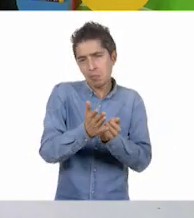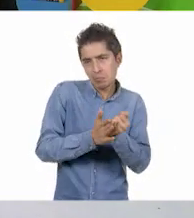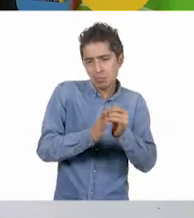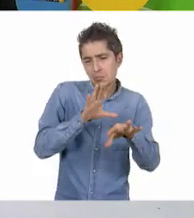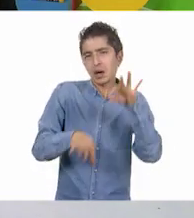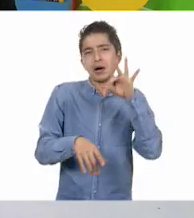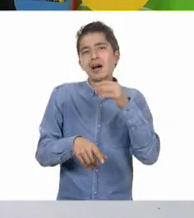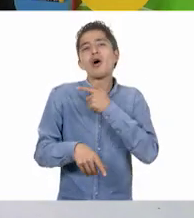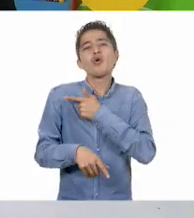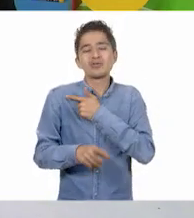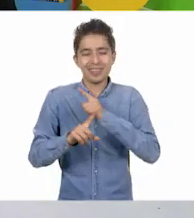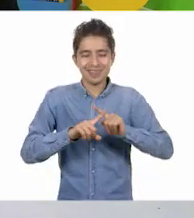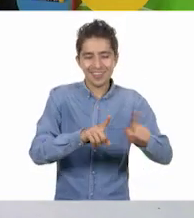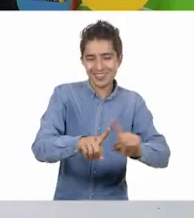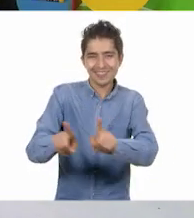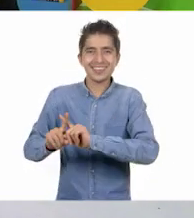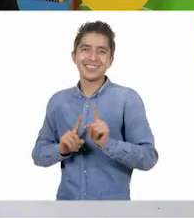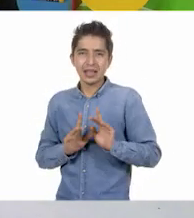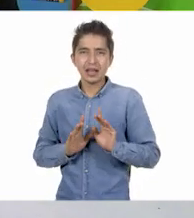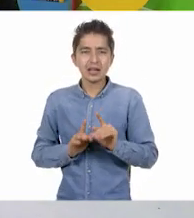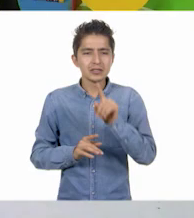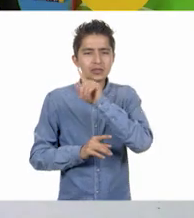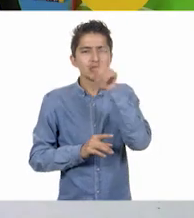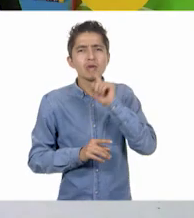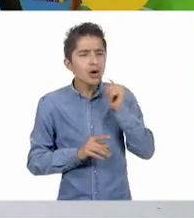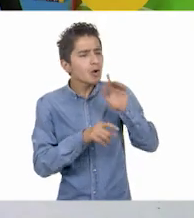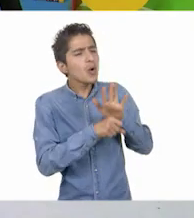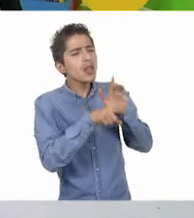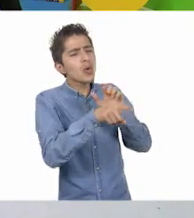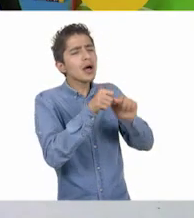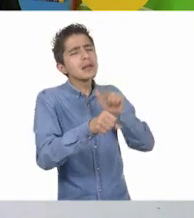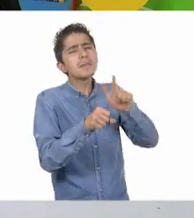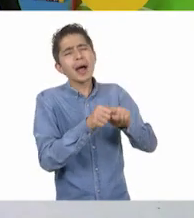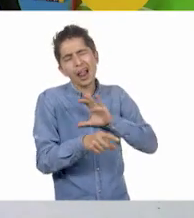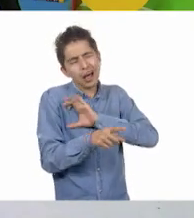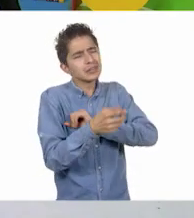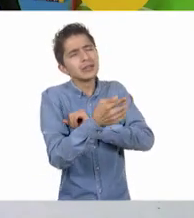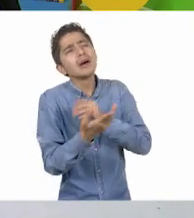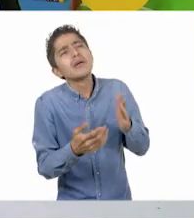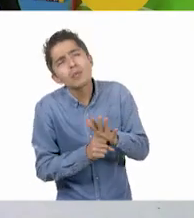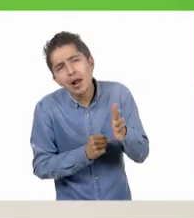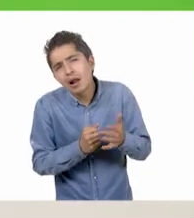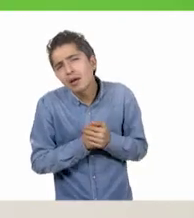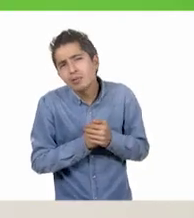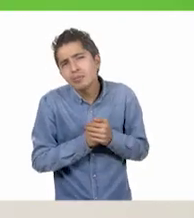diferentes. Sohar, ¿cuál es tu animal favorito?